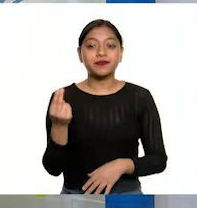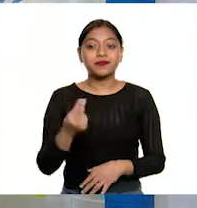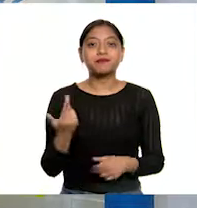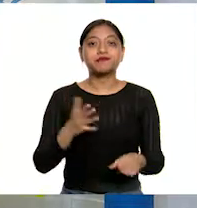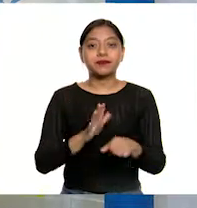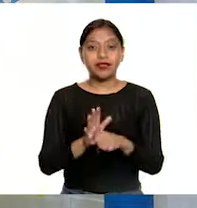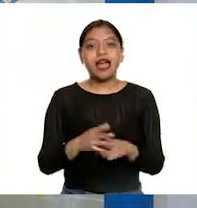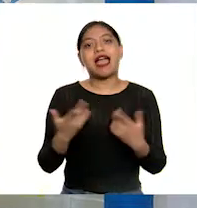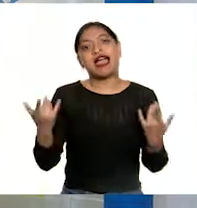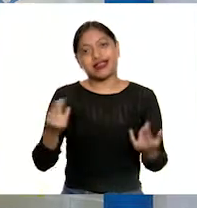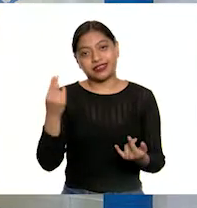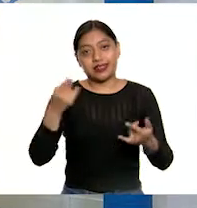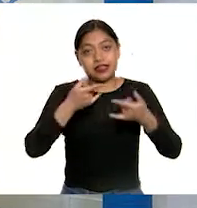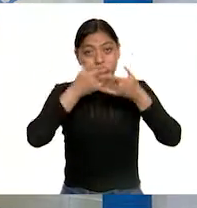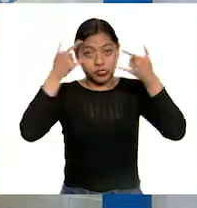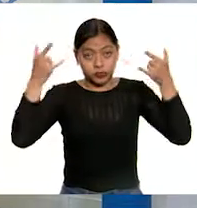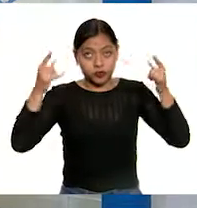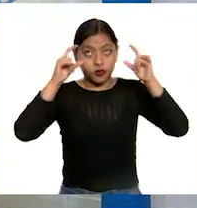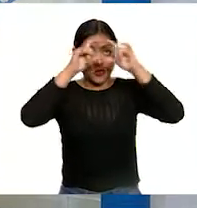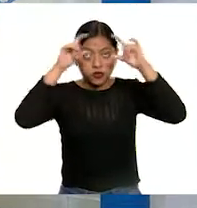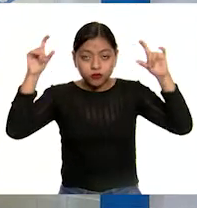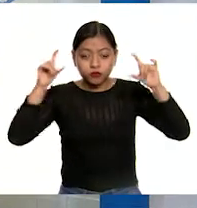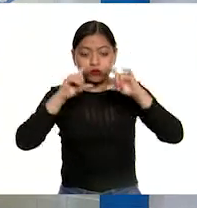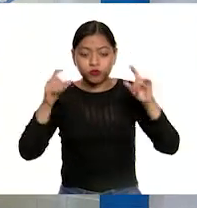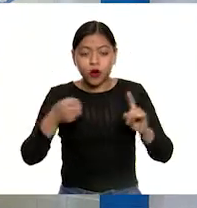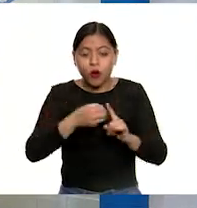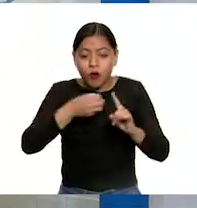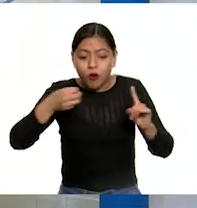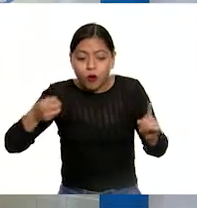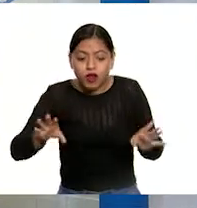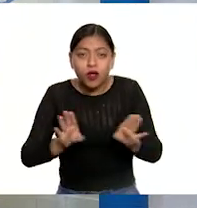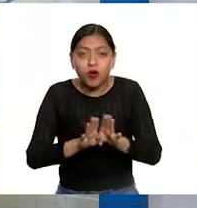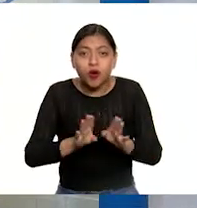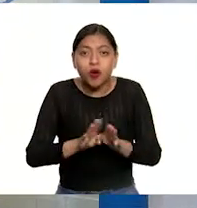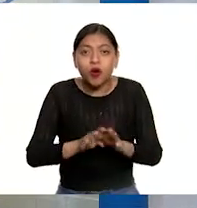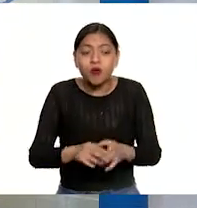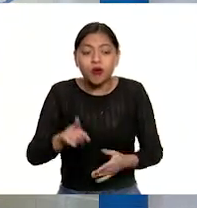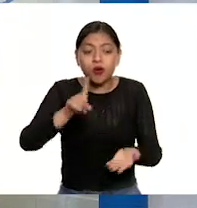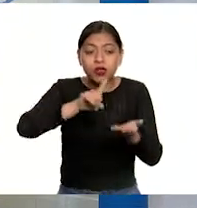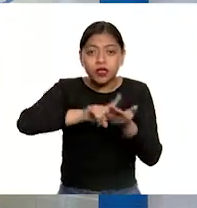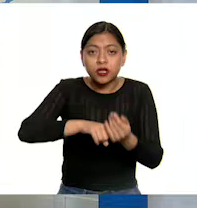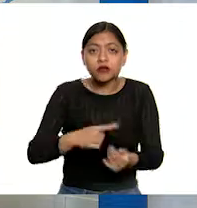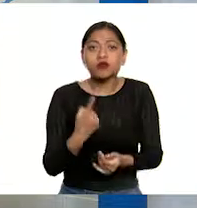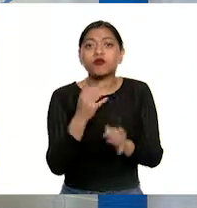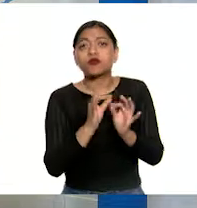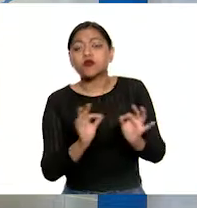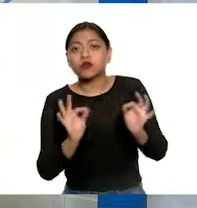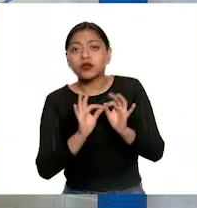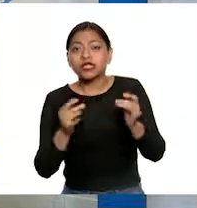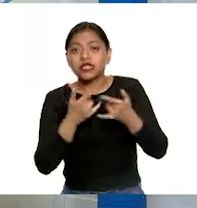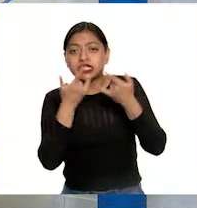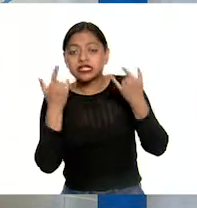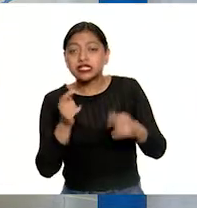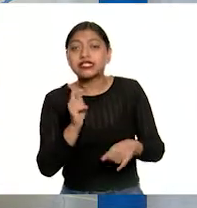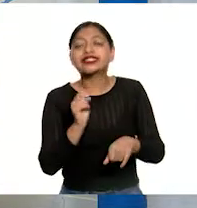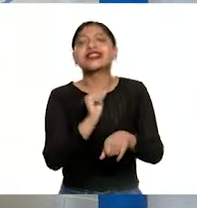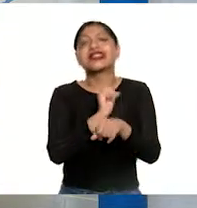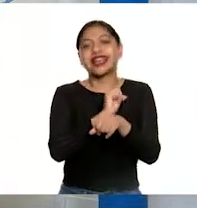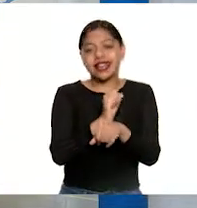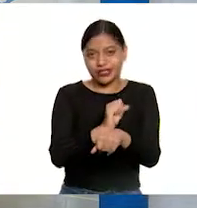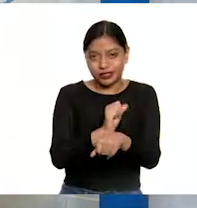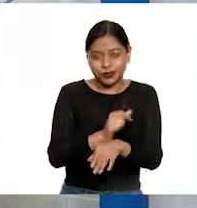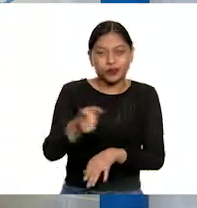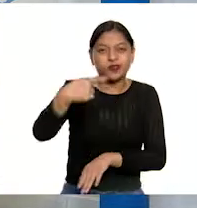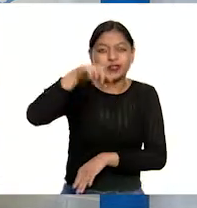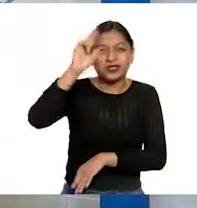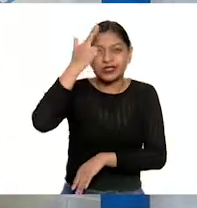la estructura del cuento, el personaje, pues también tener el ejemplo de un cuento, ¿verdad? Recuerden que los cuentos